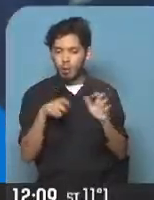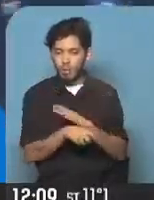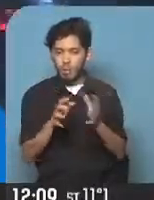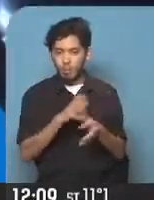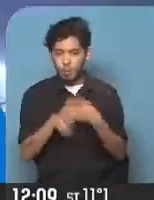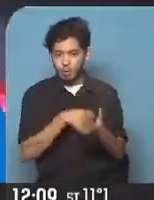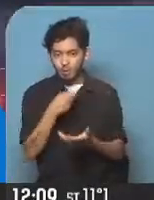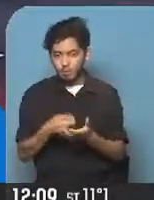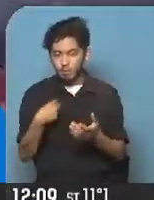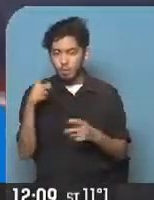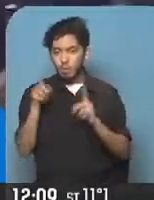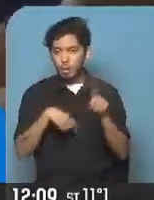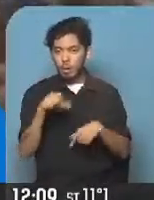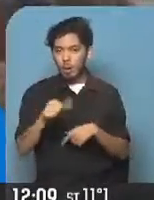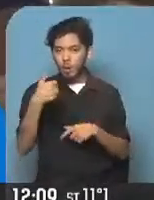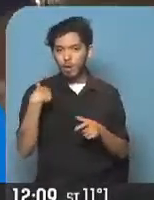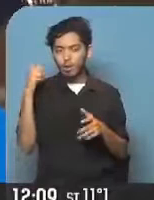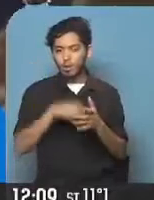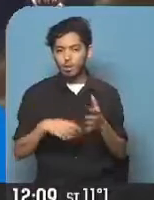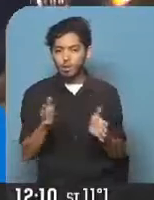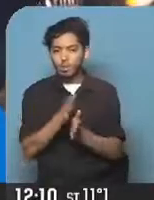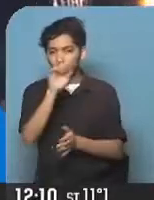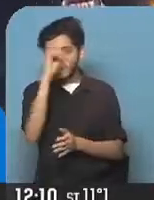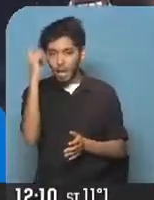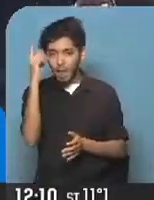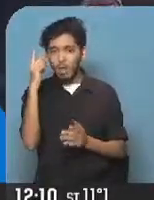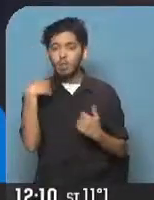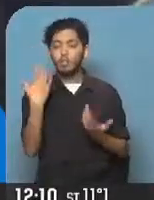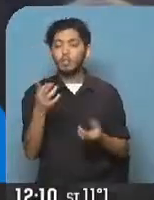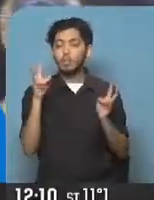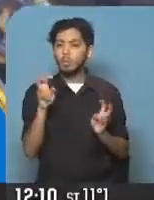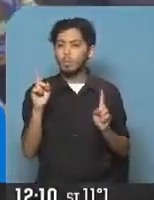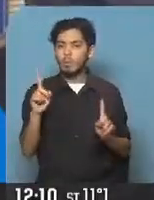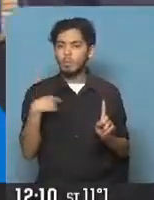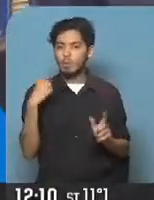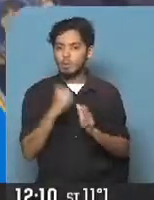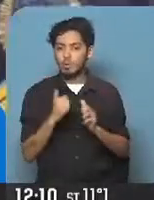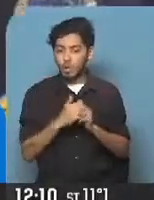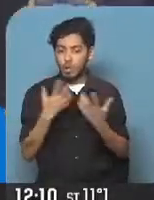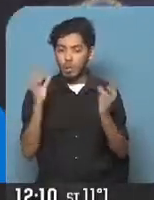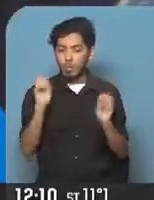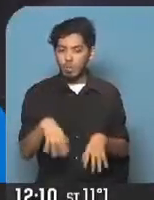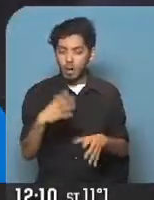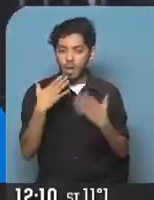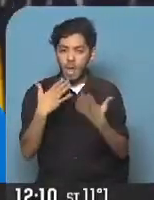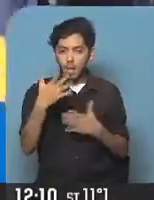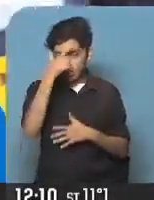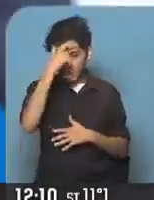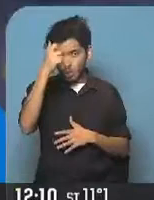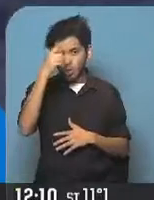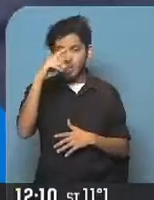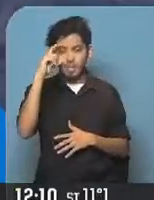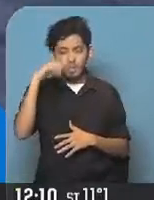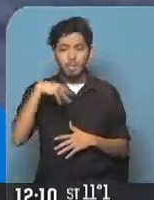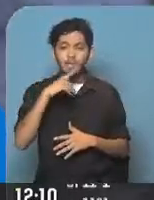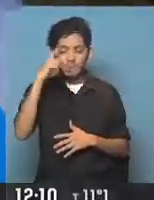empresarios beneficiados con contratos con el Estado y que esa supuesta trama quedó al descubierto gracias al relato de Oscar Centeno.